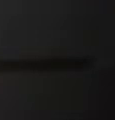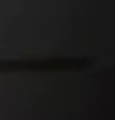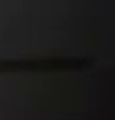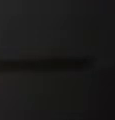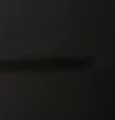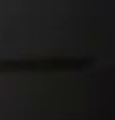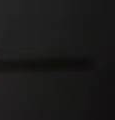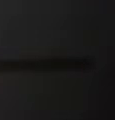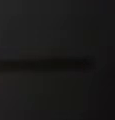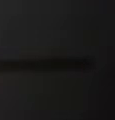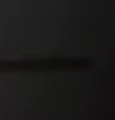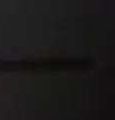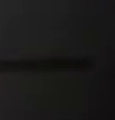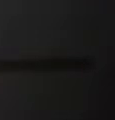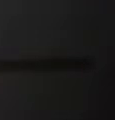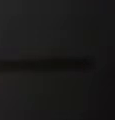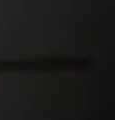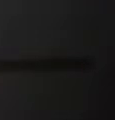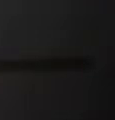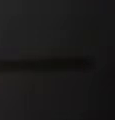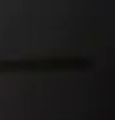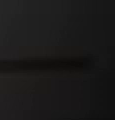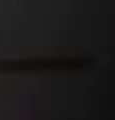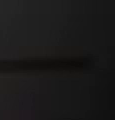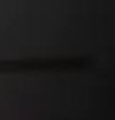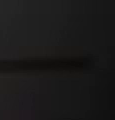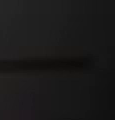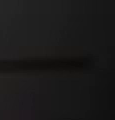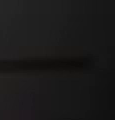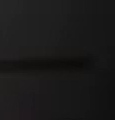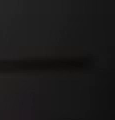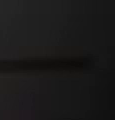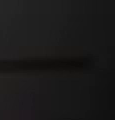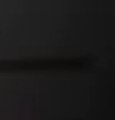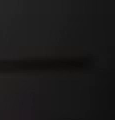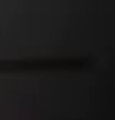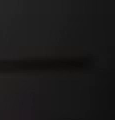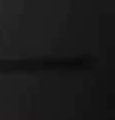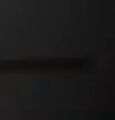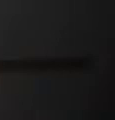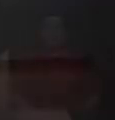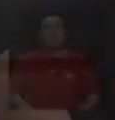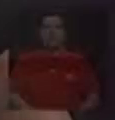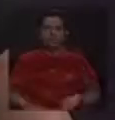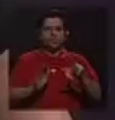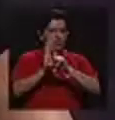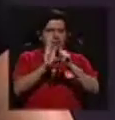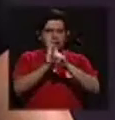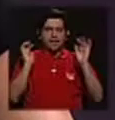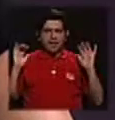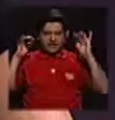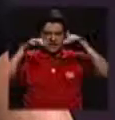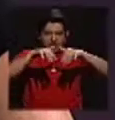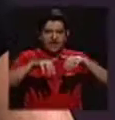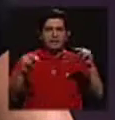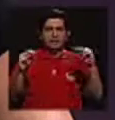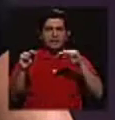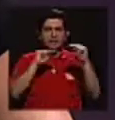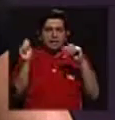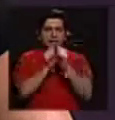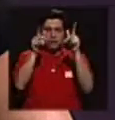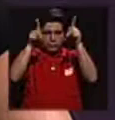crea la Coalición Nacional contra el Tráfico Ilícito de Migrantes y la Trata de Personas. Este es un